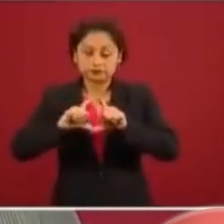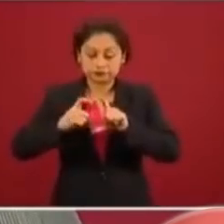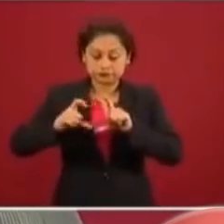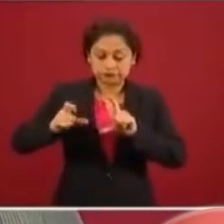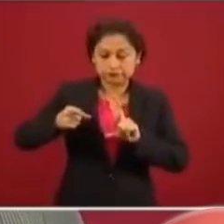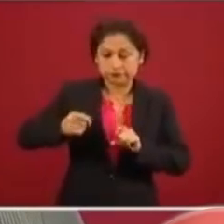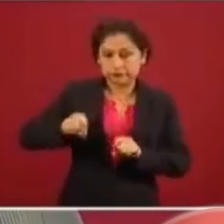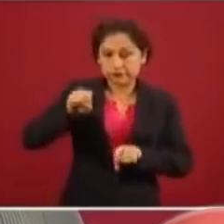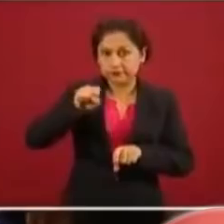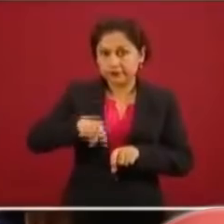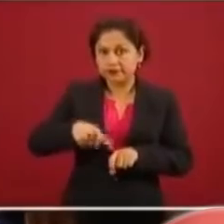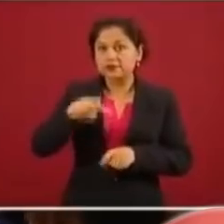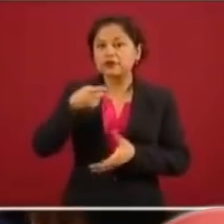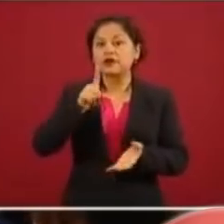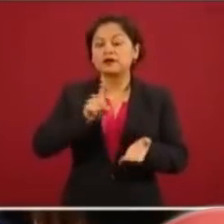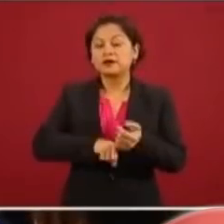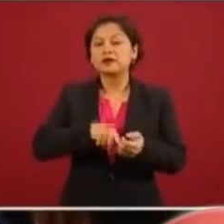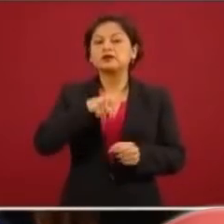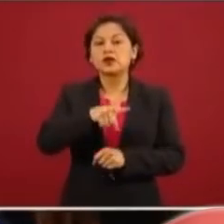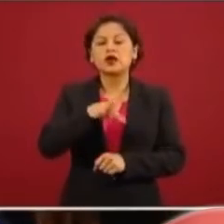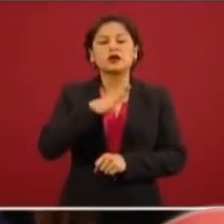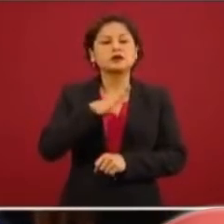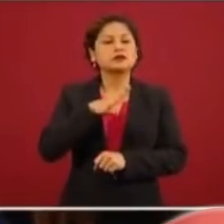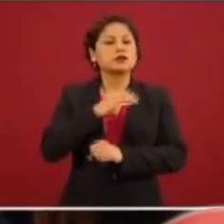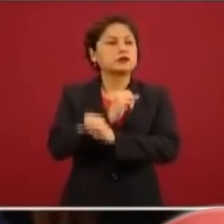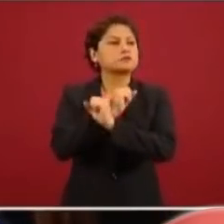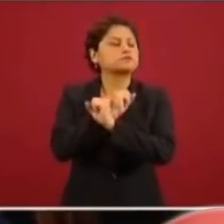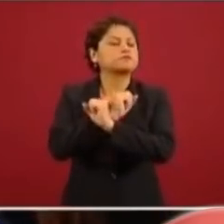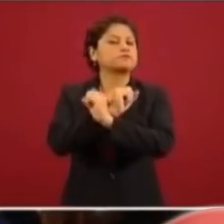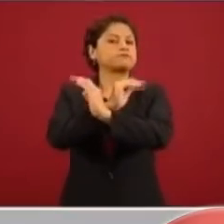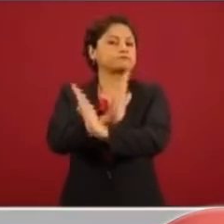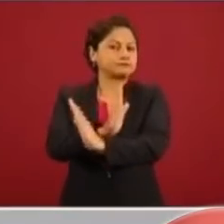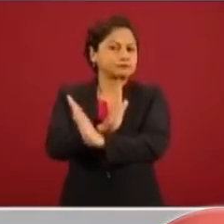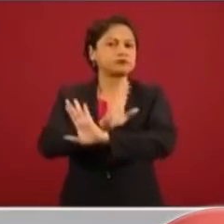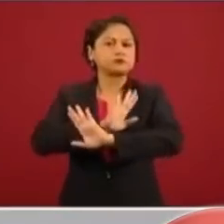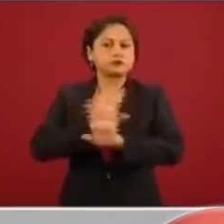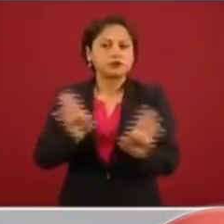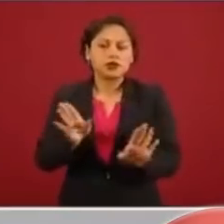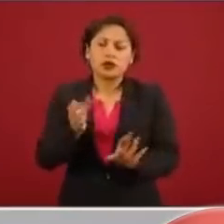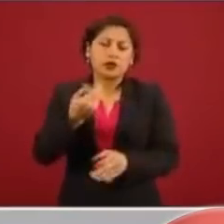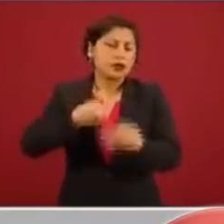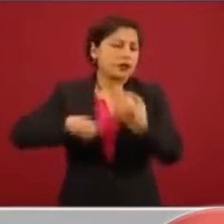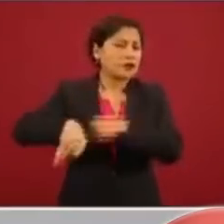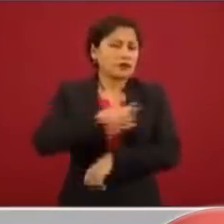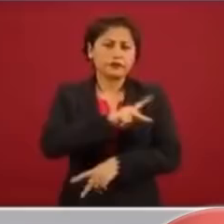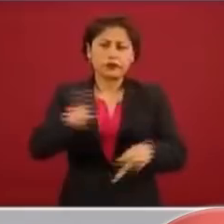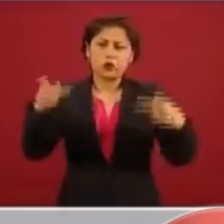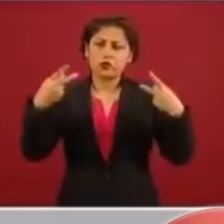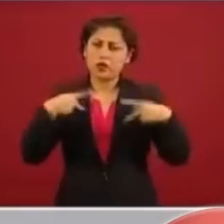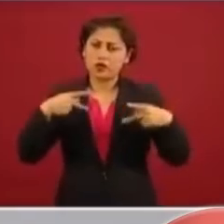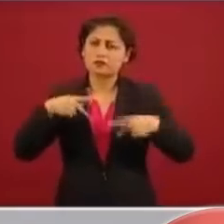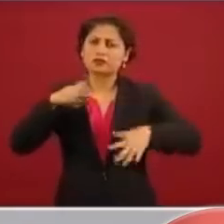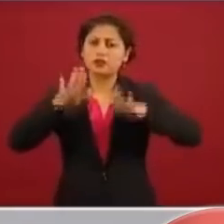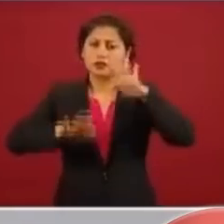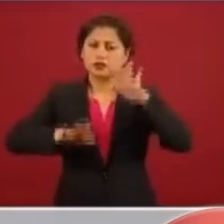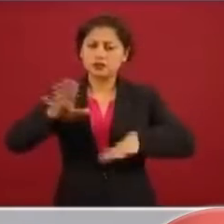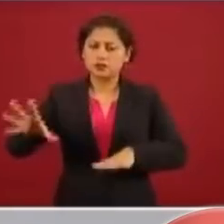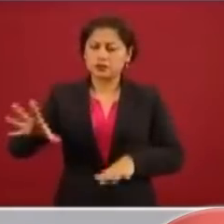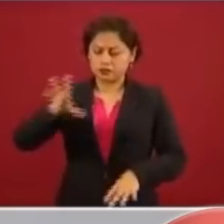respuesta como tenemos todos nosotros de respuesta ante diferentes bacterias, por